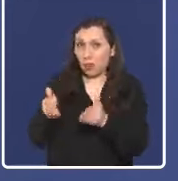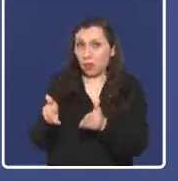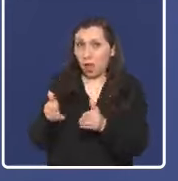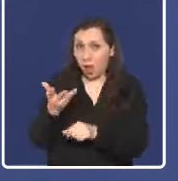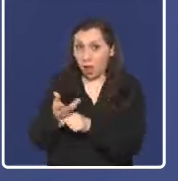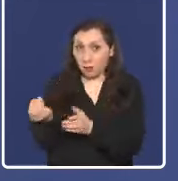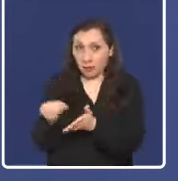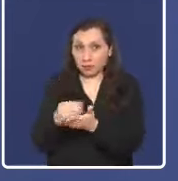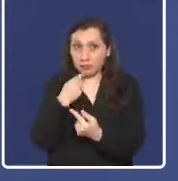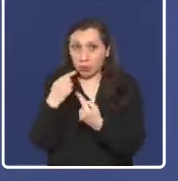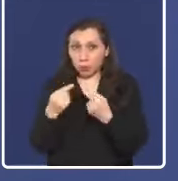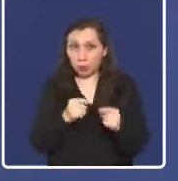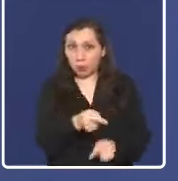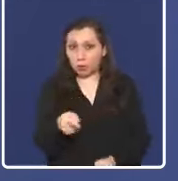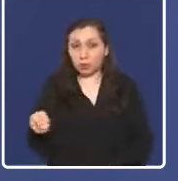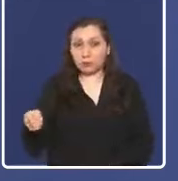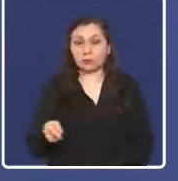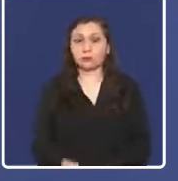relativa.